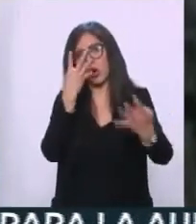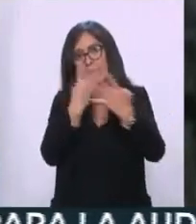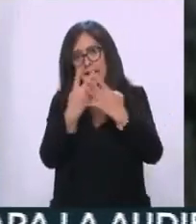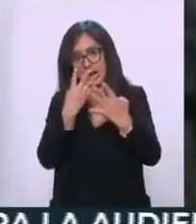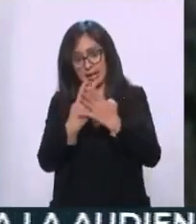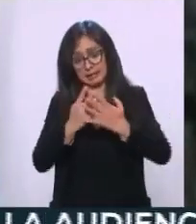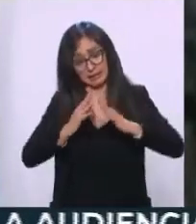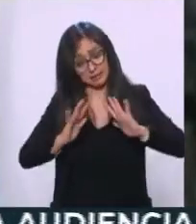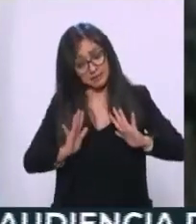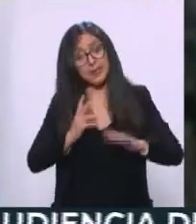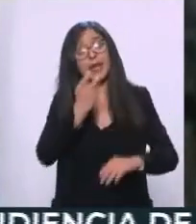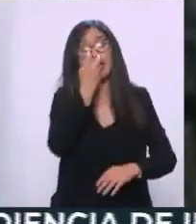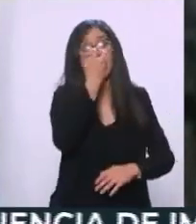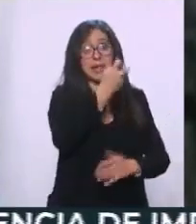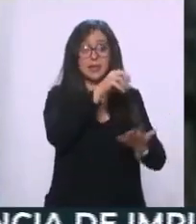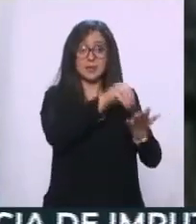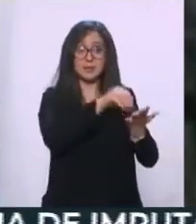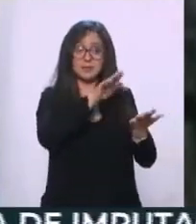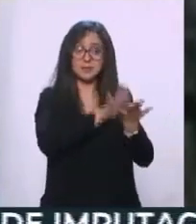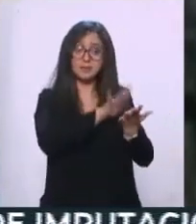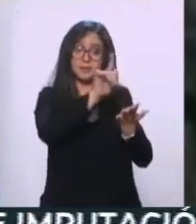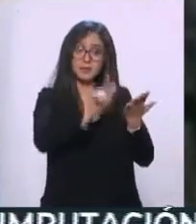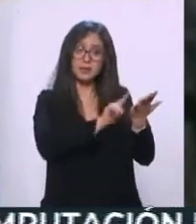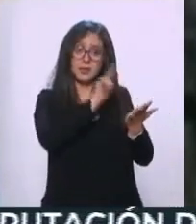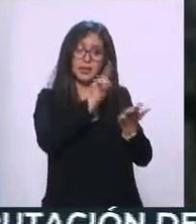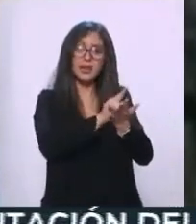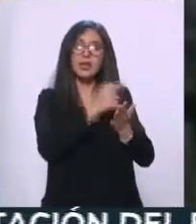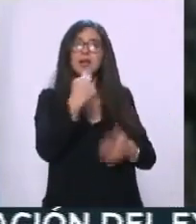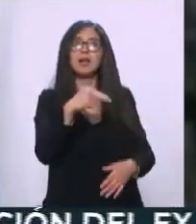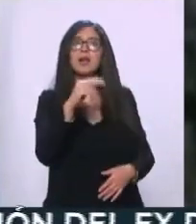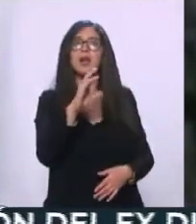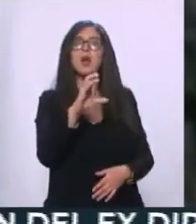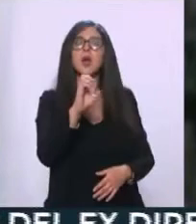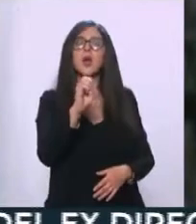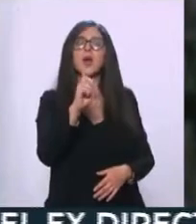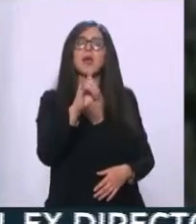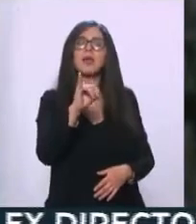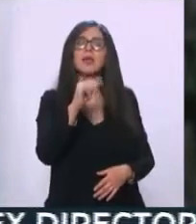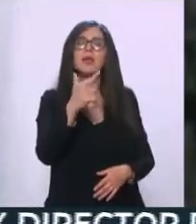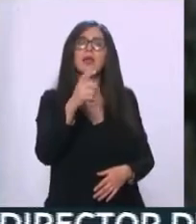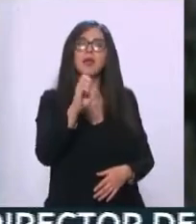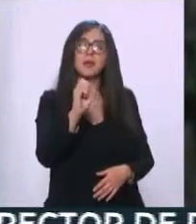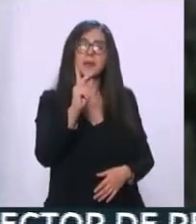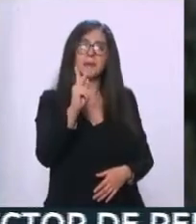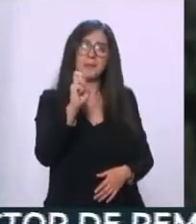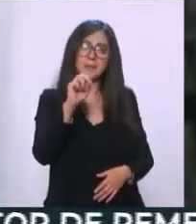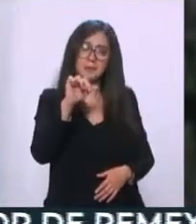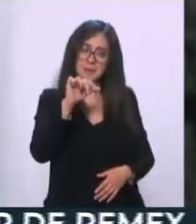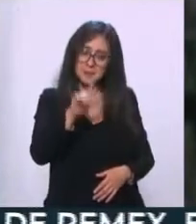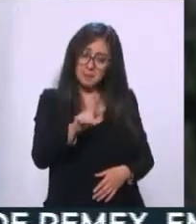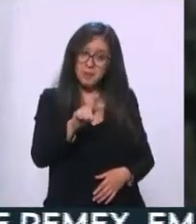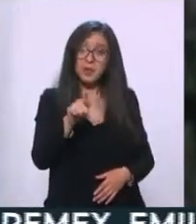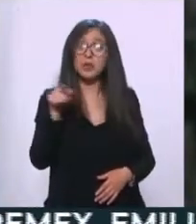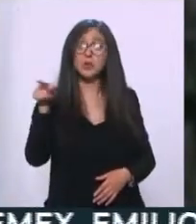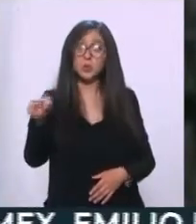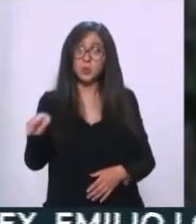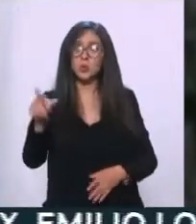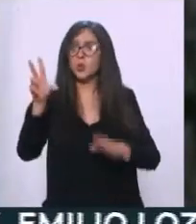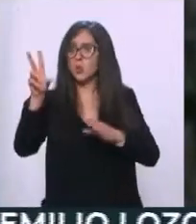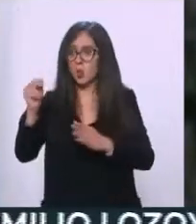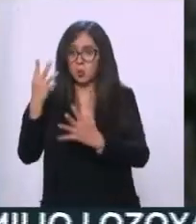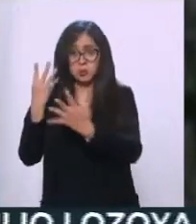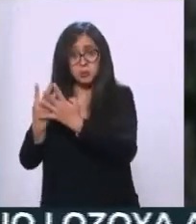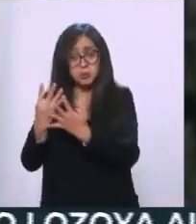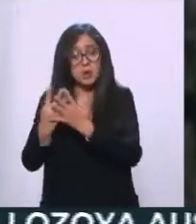eso es algo que está en la ley, en el Código Penal, siempre y cuando se cumplan una serie de condiciones que